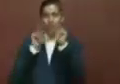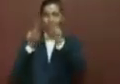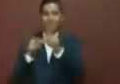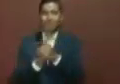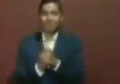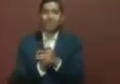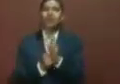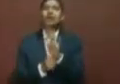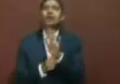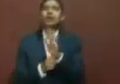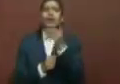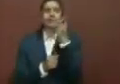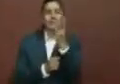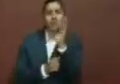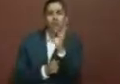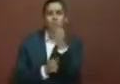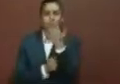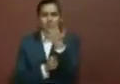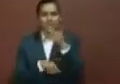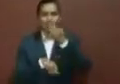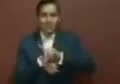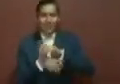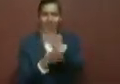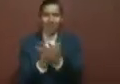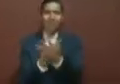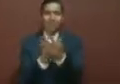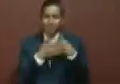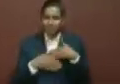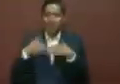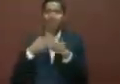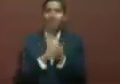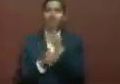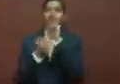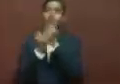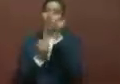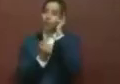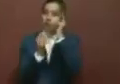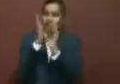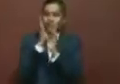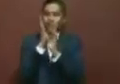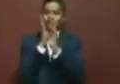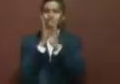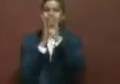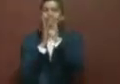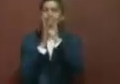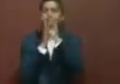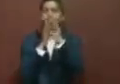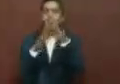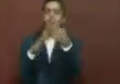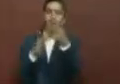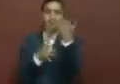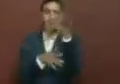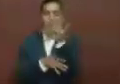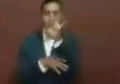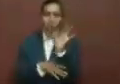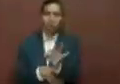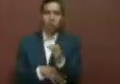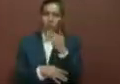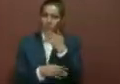año serán 3.5 días, pero aún así esperamos un crecimiento cercano al